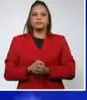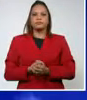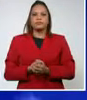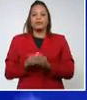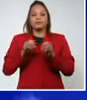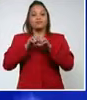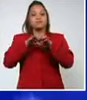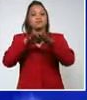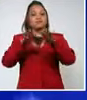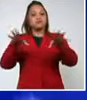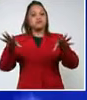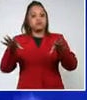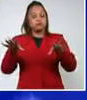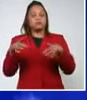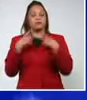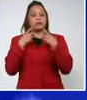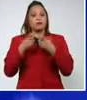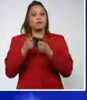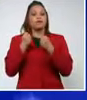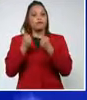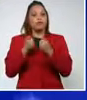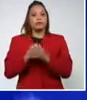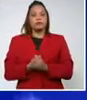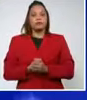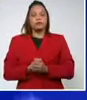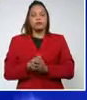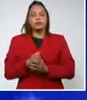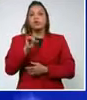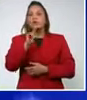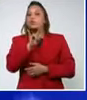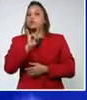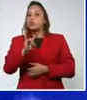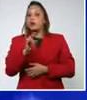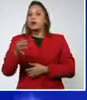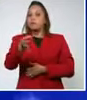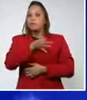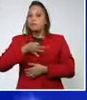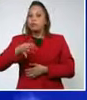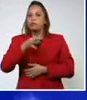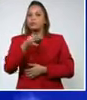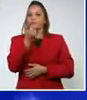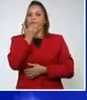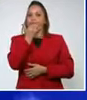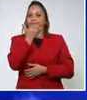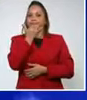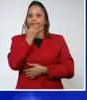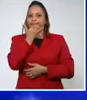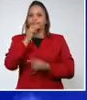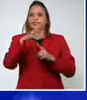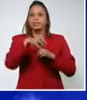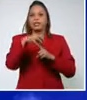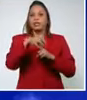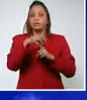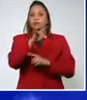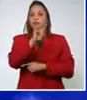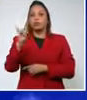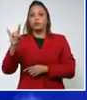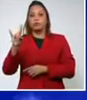dispersión importante, 9 de sus 11 municipios. San Cristóbal con el número mayor,